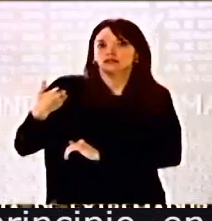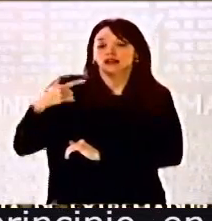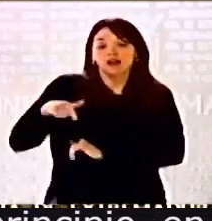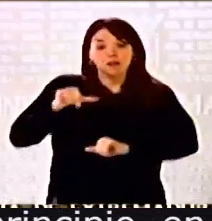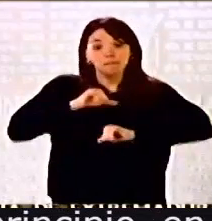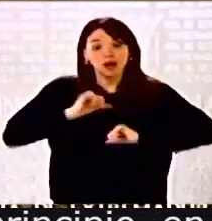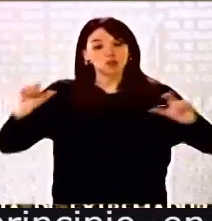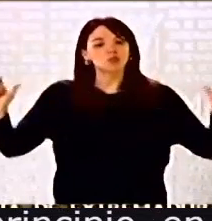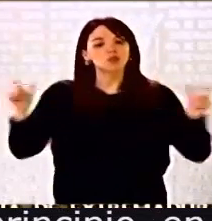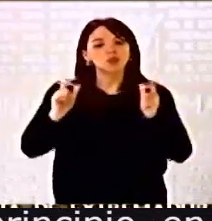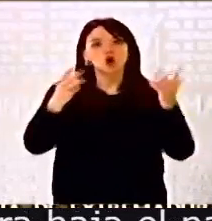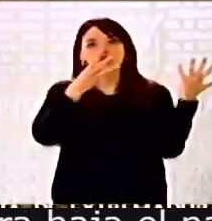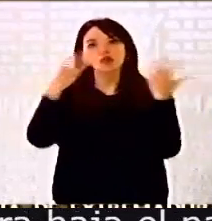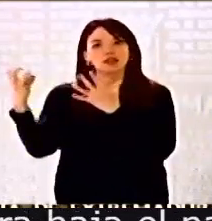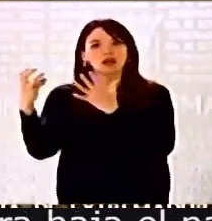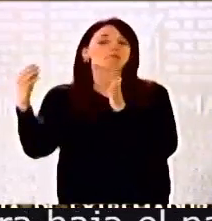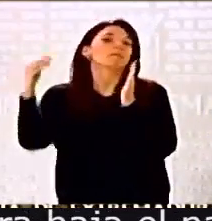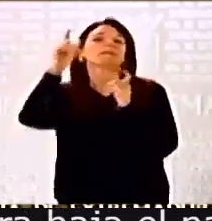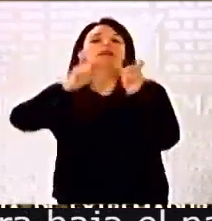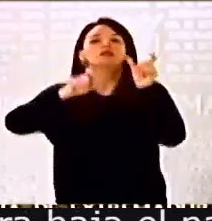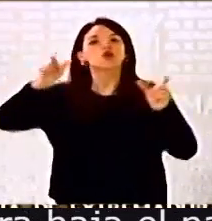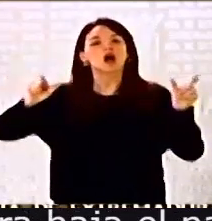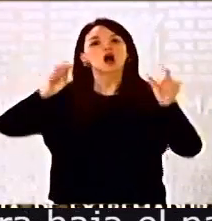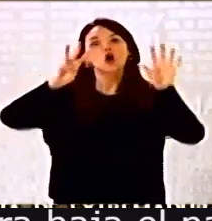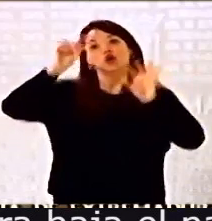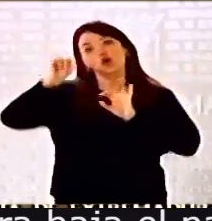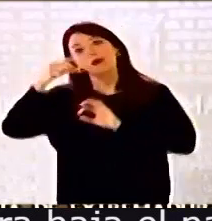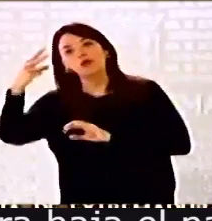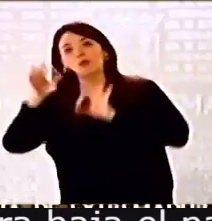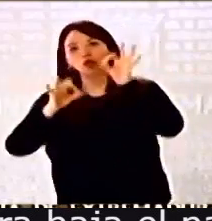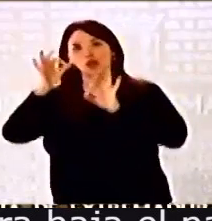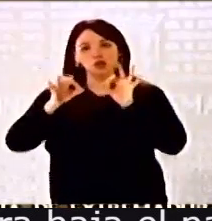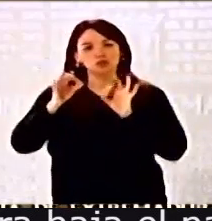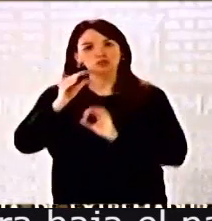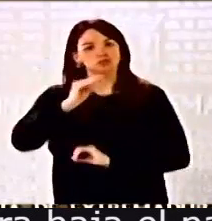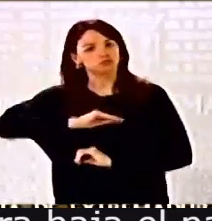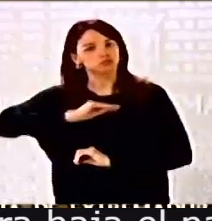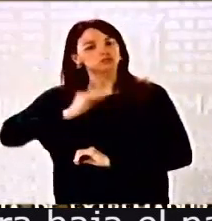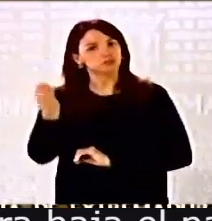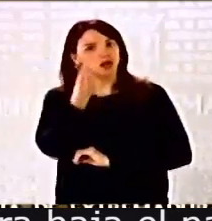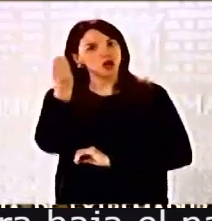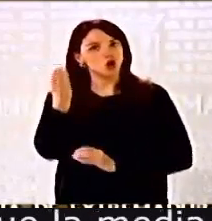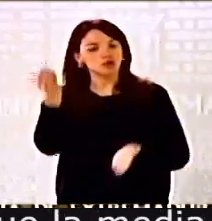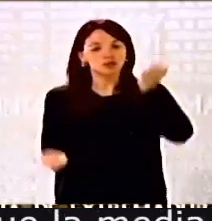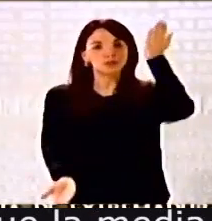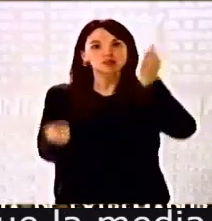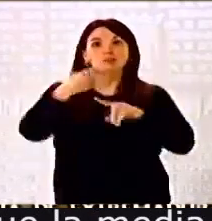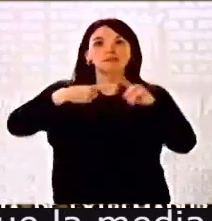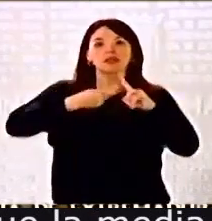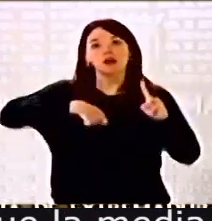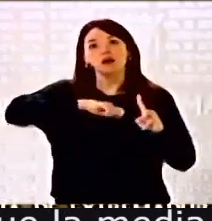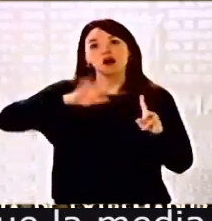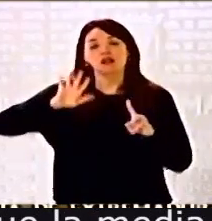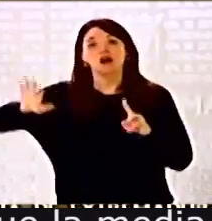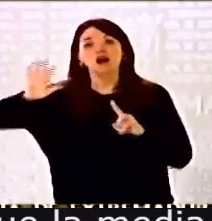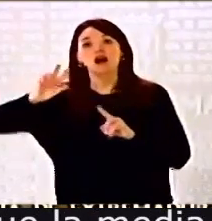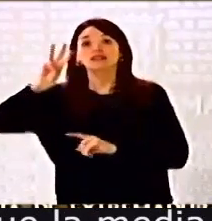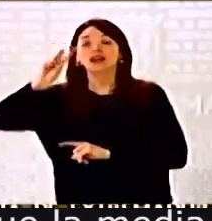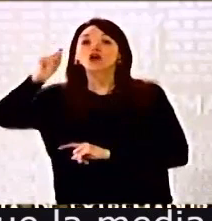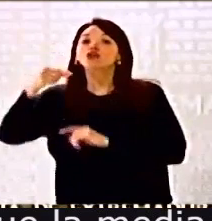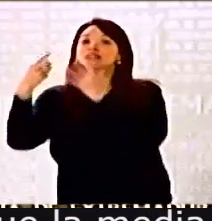un 0,72%, un porcentaje mejor que la media nacional, que se encuentra en estos momentos en el 3,79%,